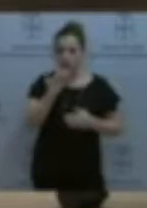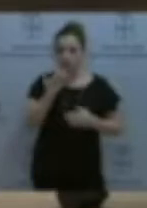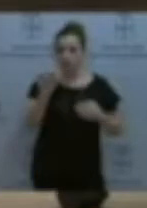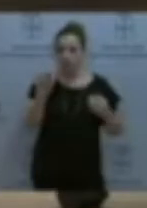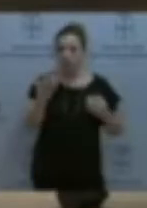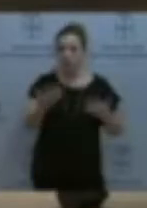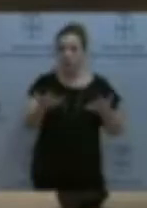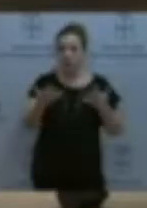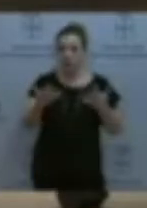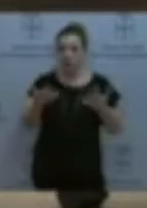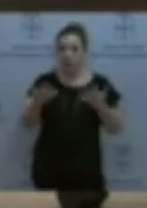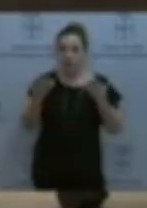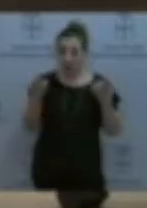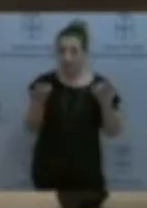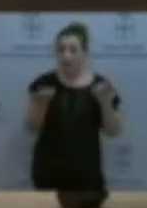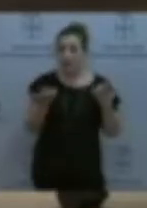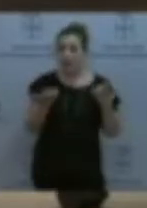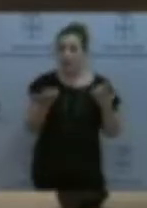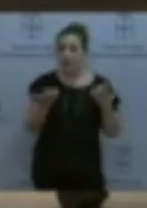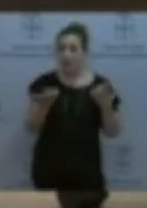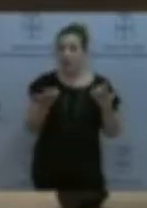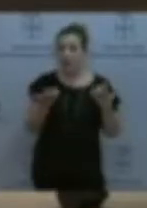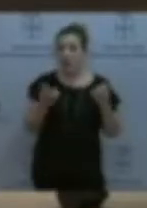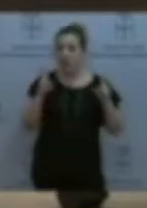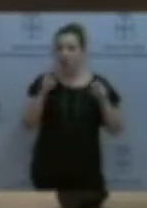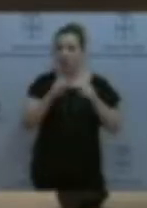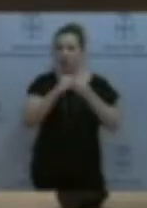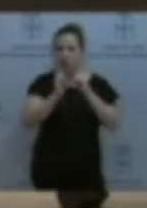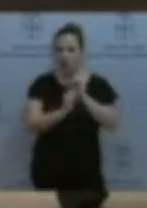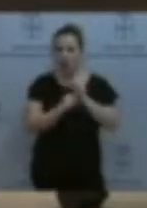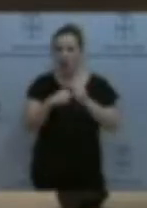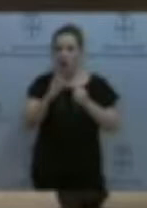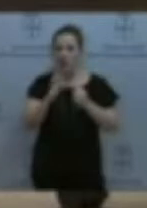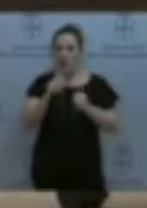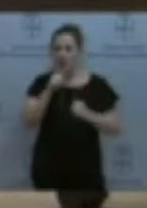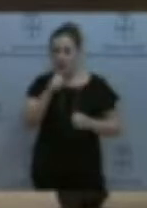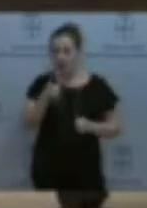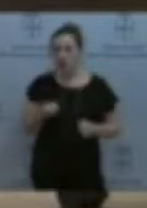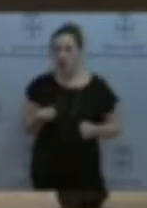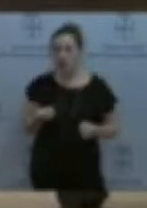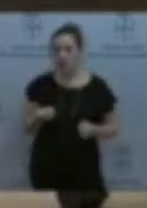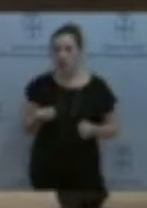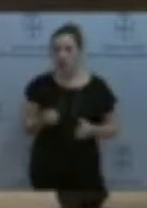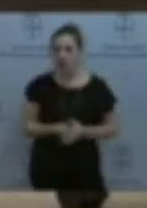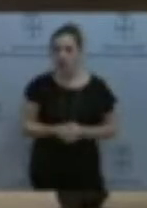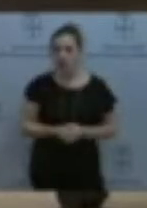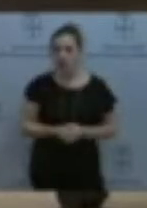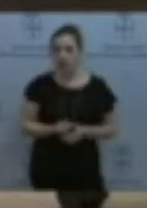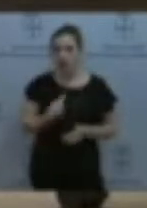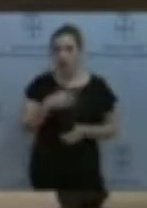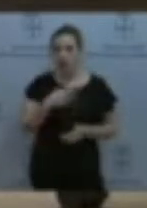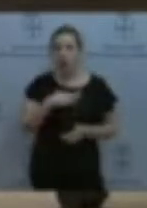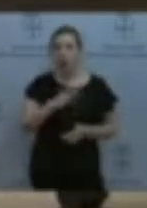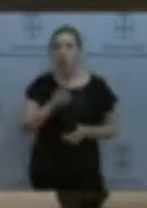partida tanto la nuclear como la hidráulica. Podemos apostar y reforzar la generación sostenible. En Asturias